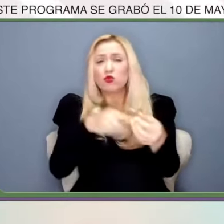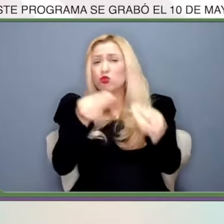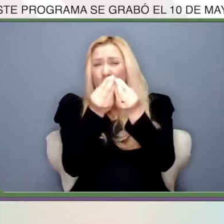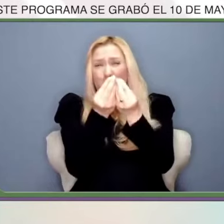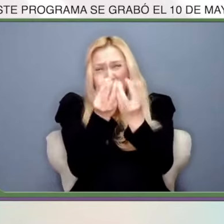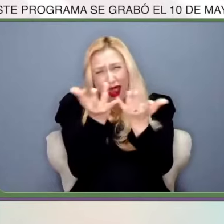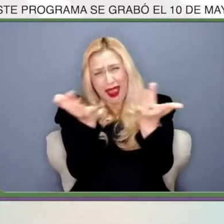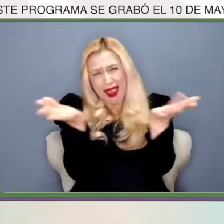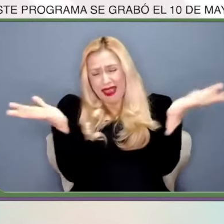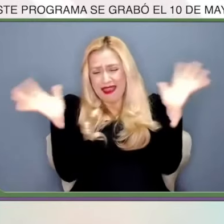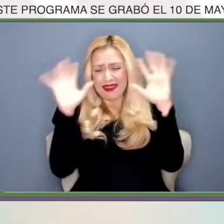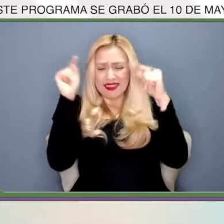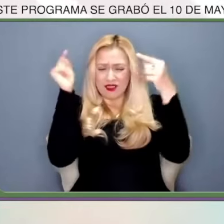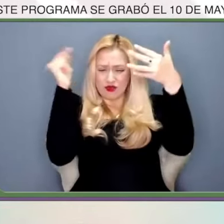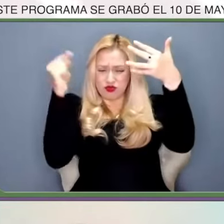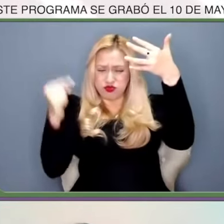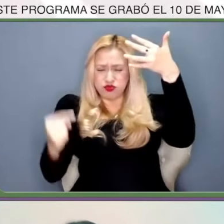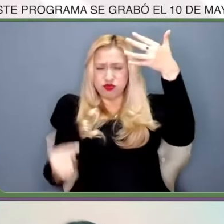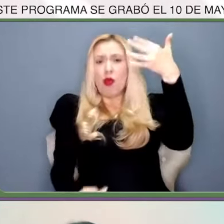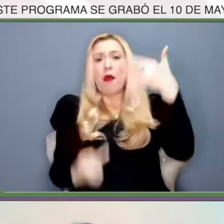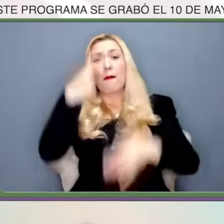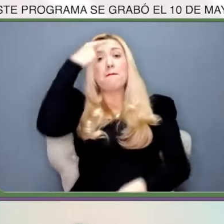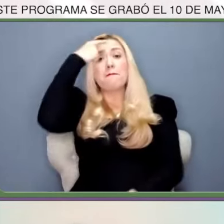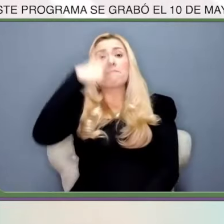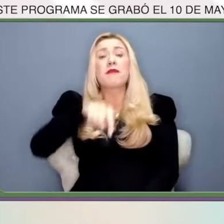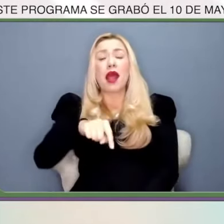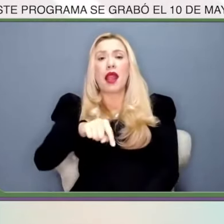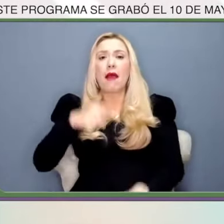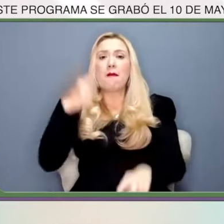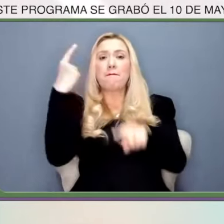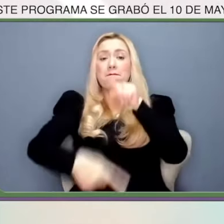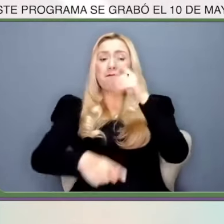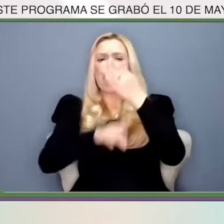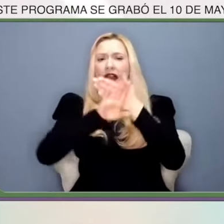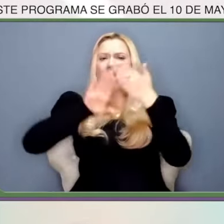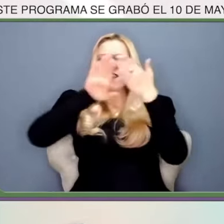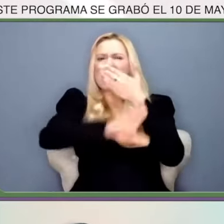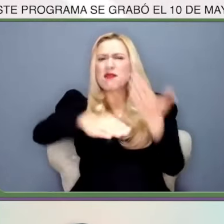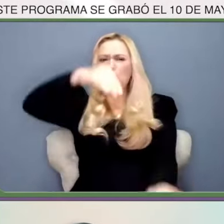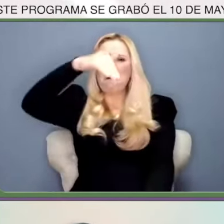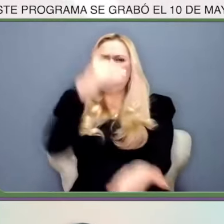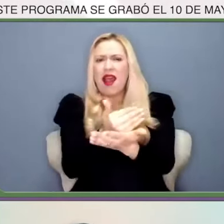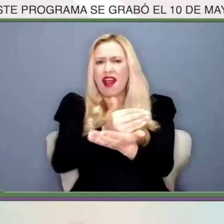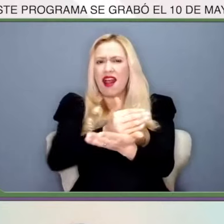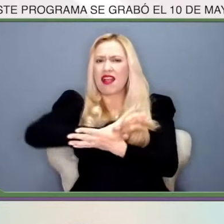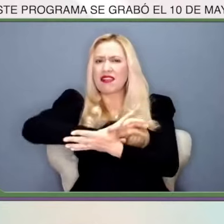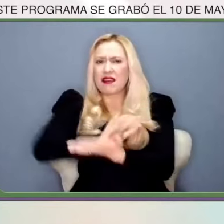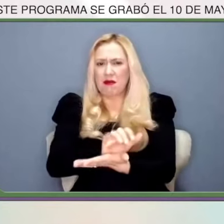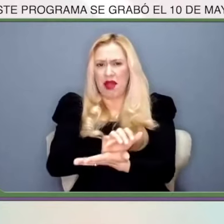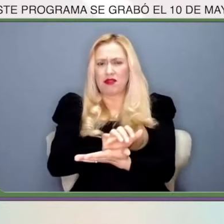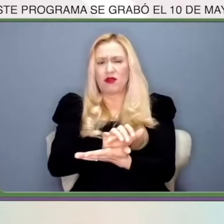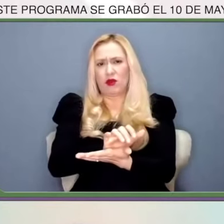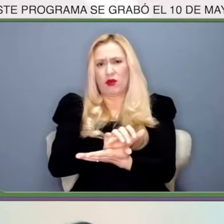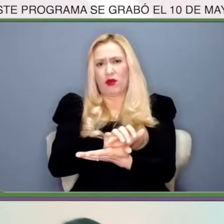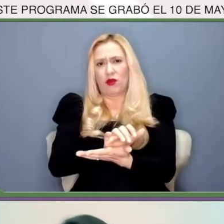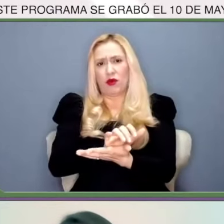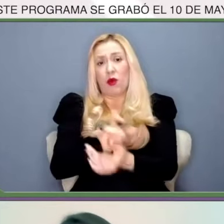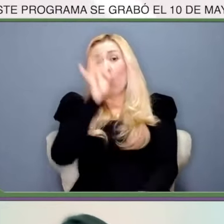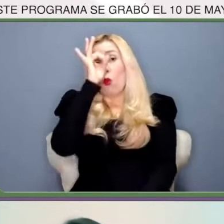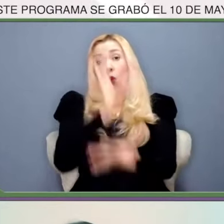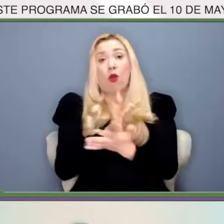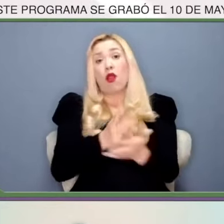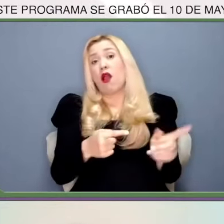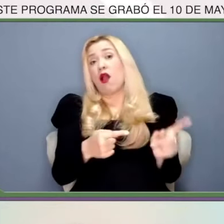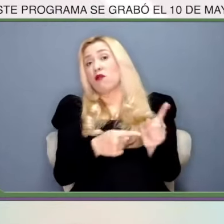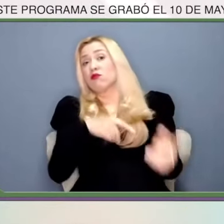más para parar y prevenir estas violencias y discriminaciones. Y pensar que son la única